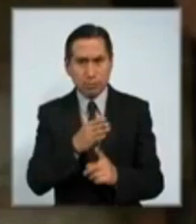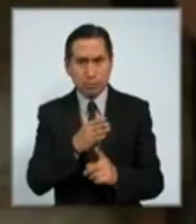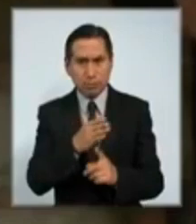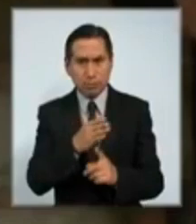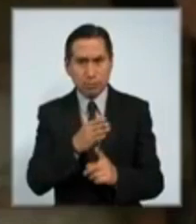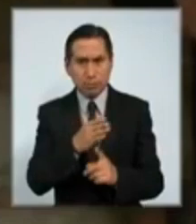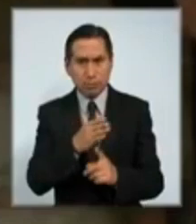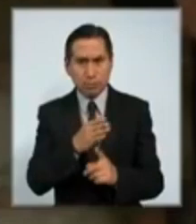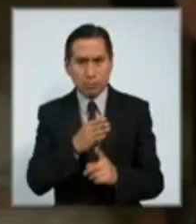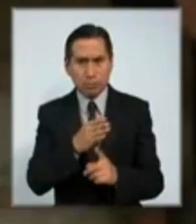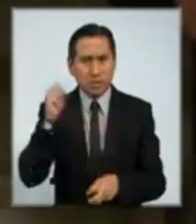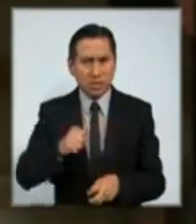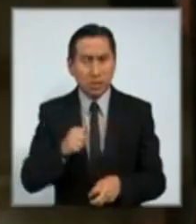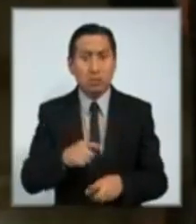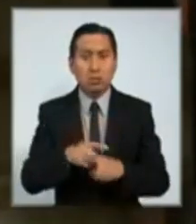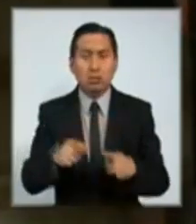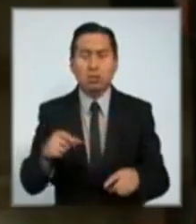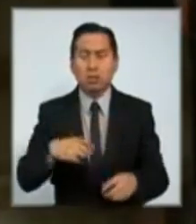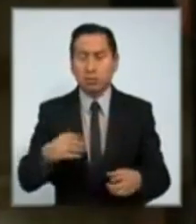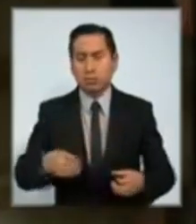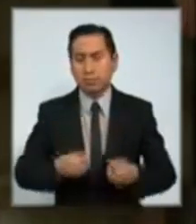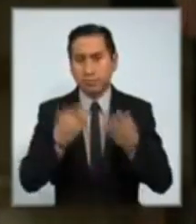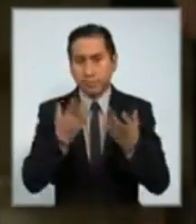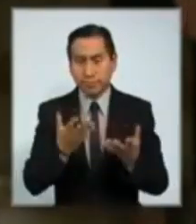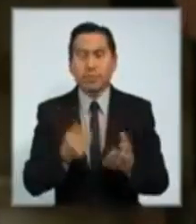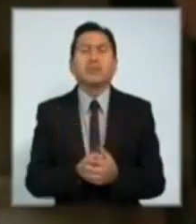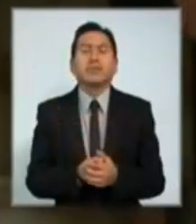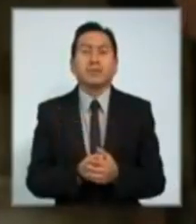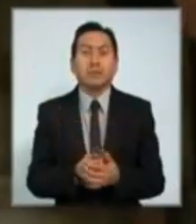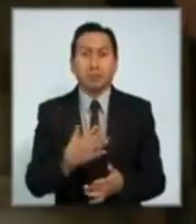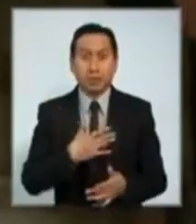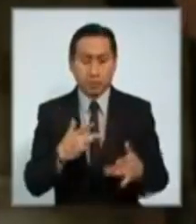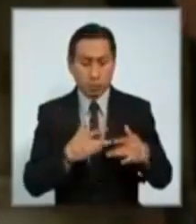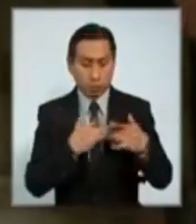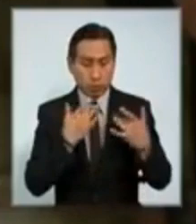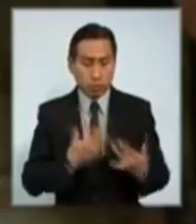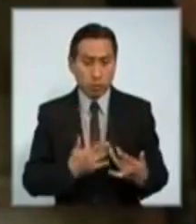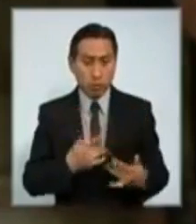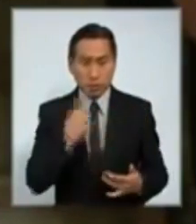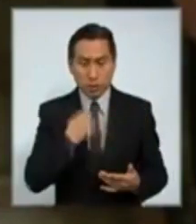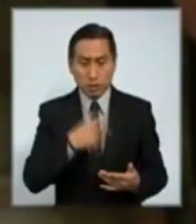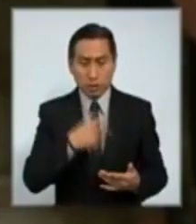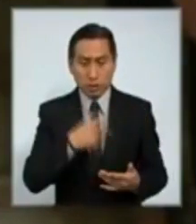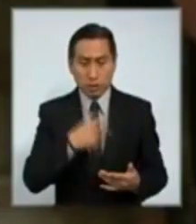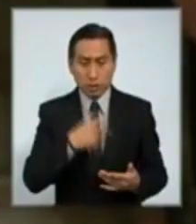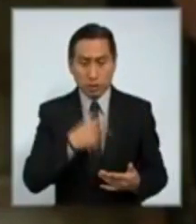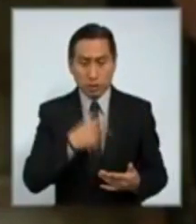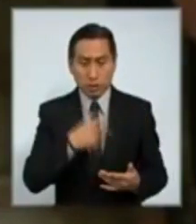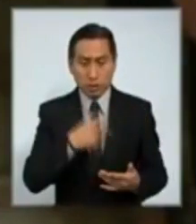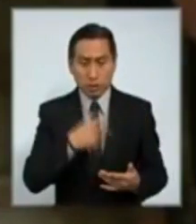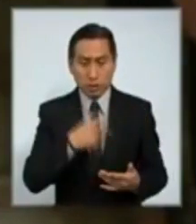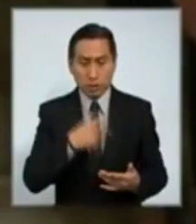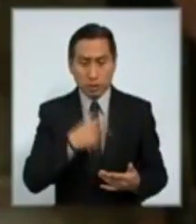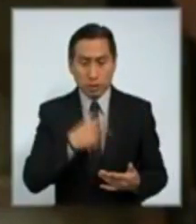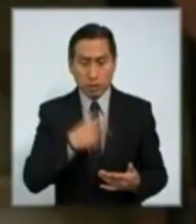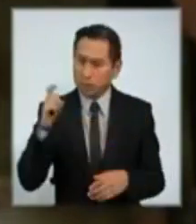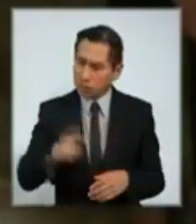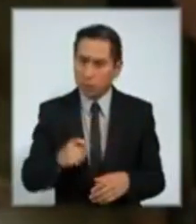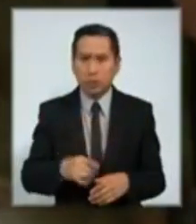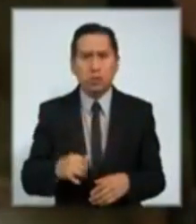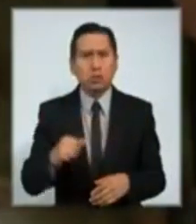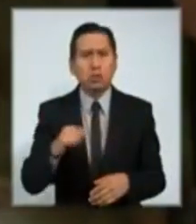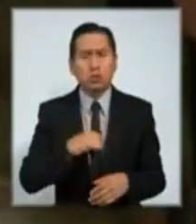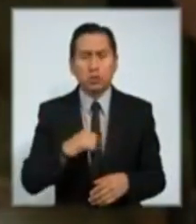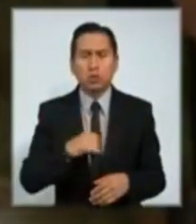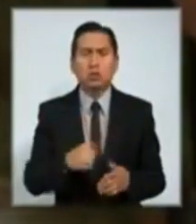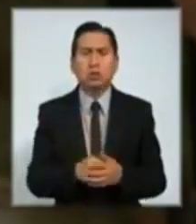duras, les confieso también que mi corazón me dice que ahora más que nunca debo estar del